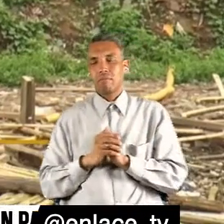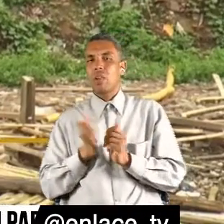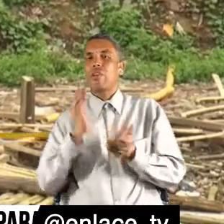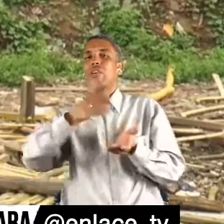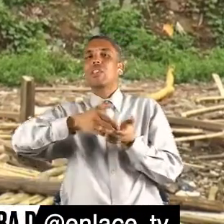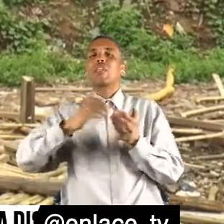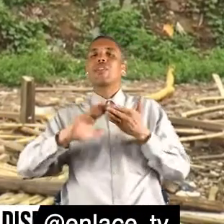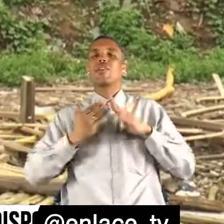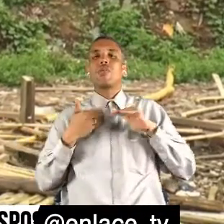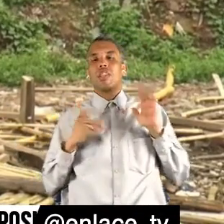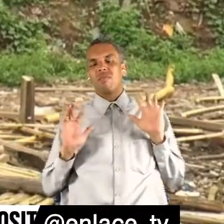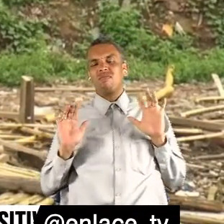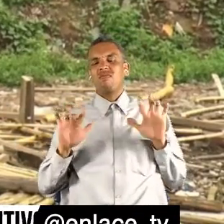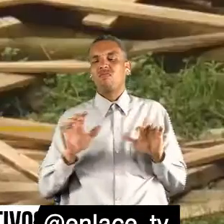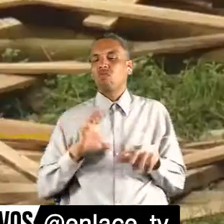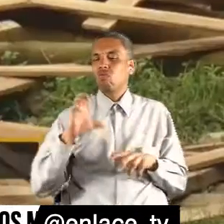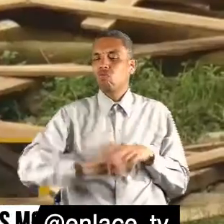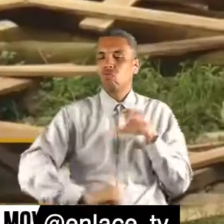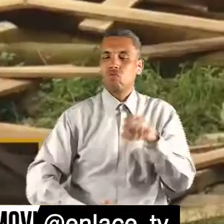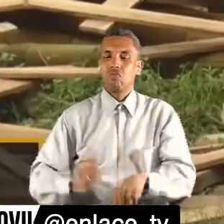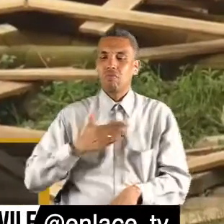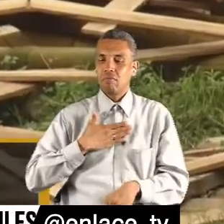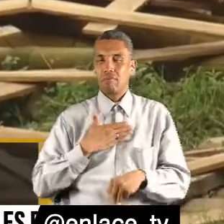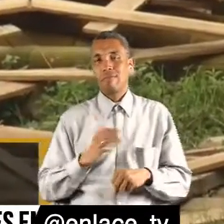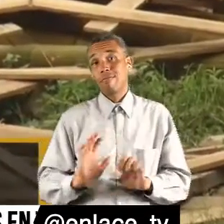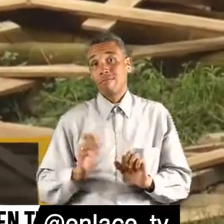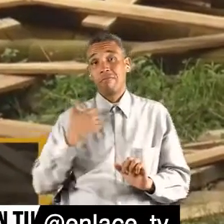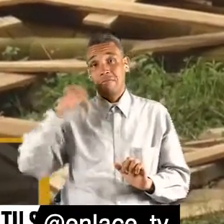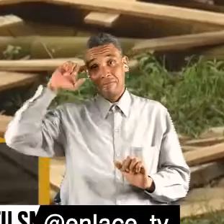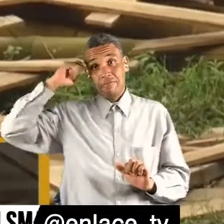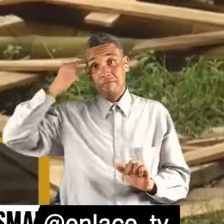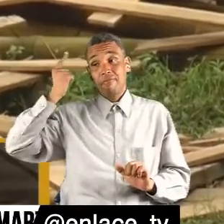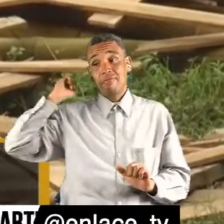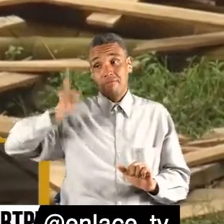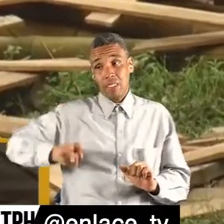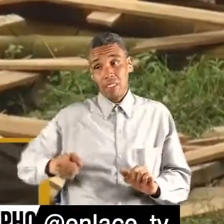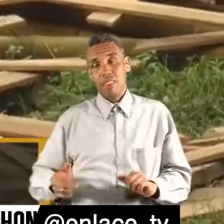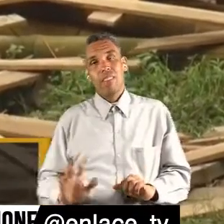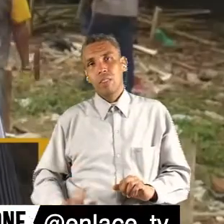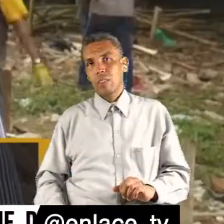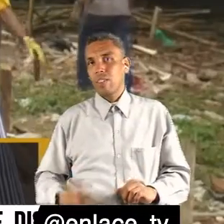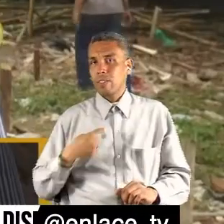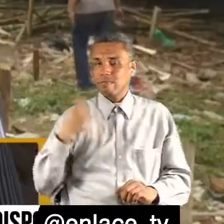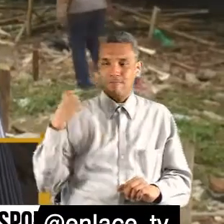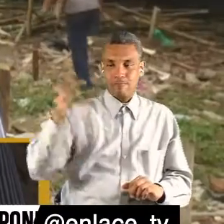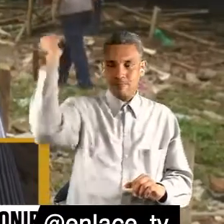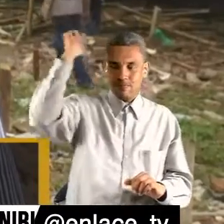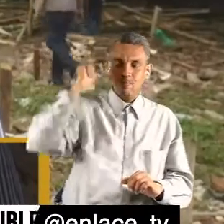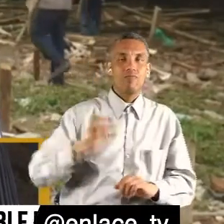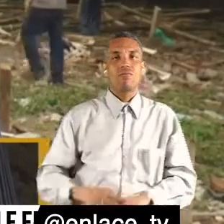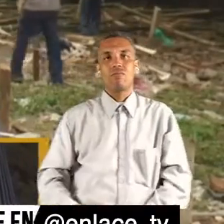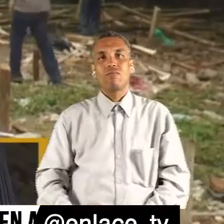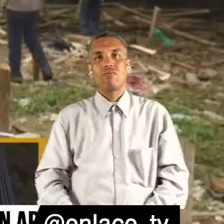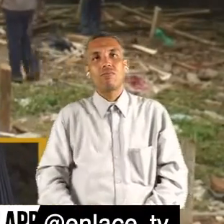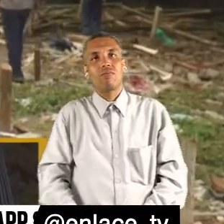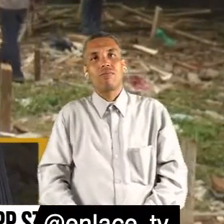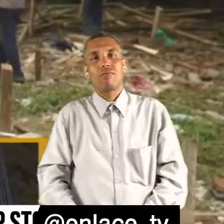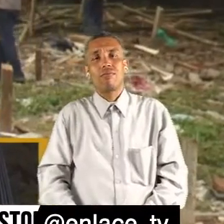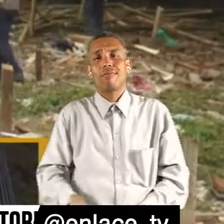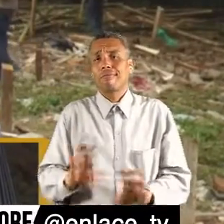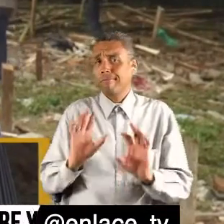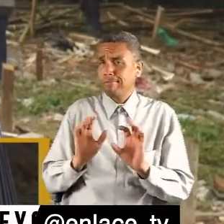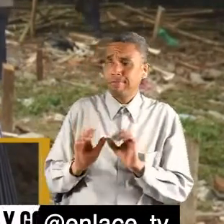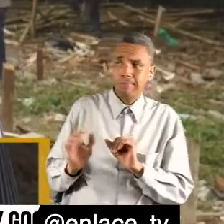por la administración municipal en cumplimiento a órdenes de la Inspección de Ornato y Espacio Público. Acudimos en compañía de la Policía